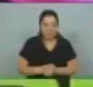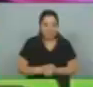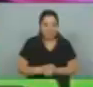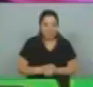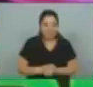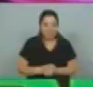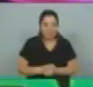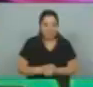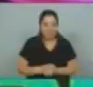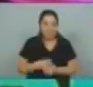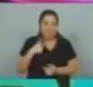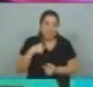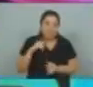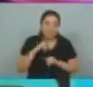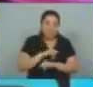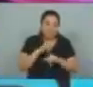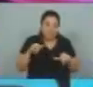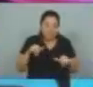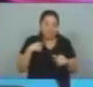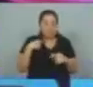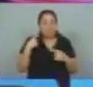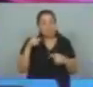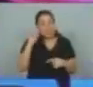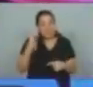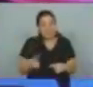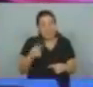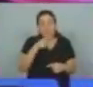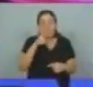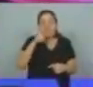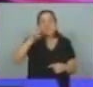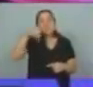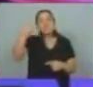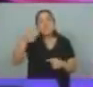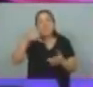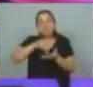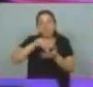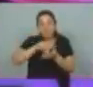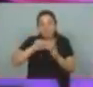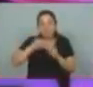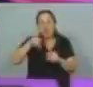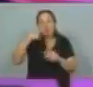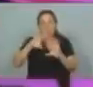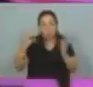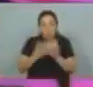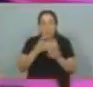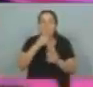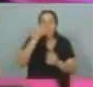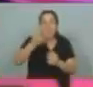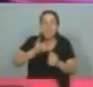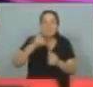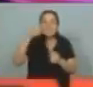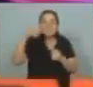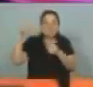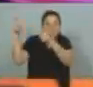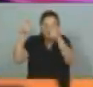Les tenemos malas noticias, señores. Parece que en algún lugar del universo infinito, los extraterrestres también estaban mirando Bendita. Y después